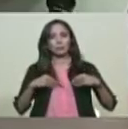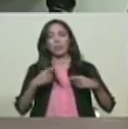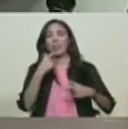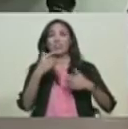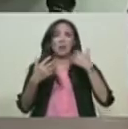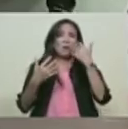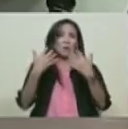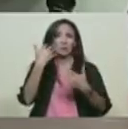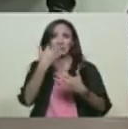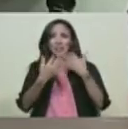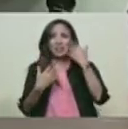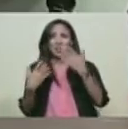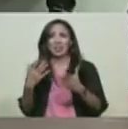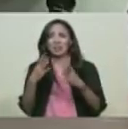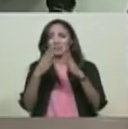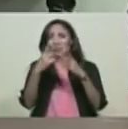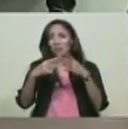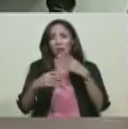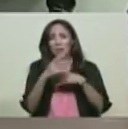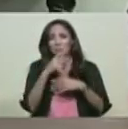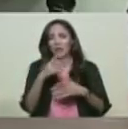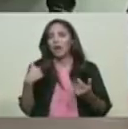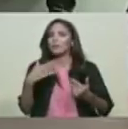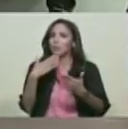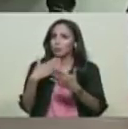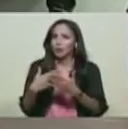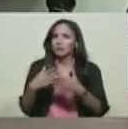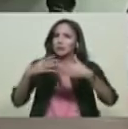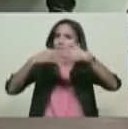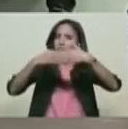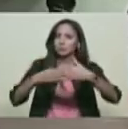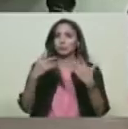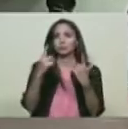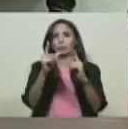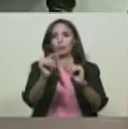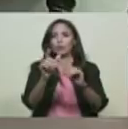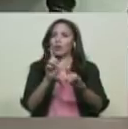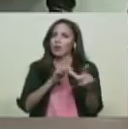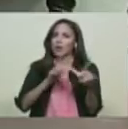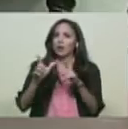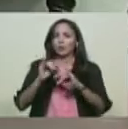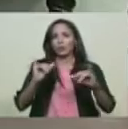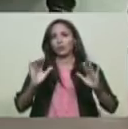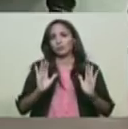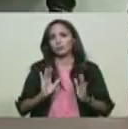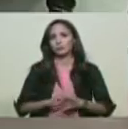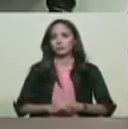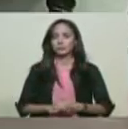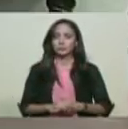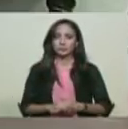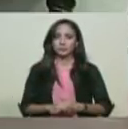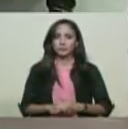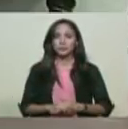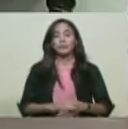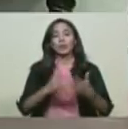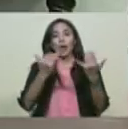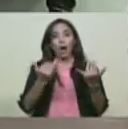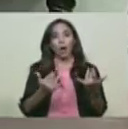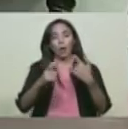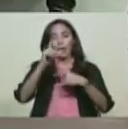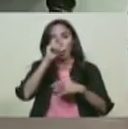culebras. Muchas gracias, y me fui. Y listo, pues. Así es la vida. Ahora este